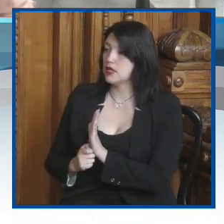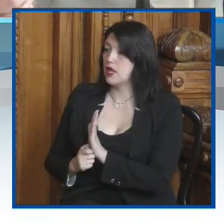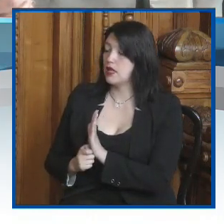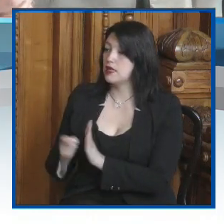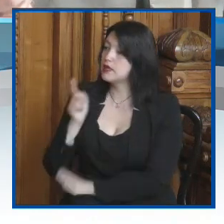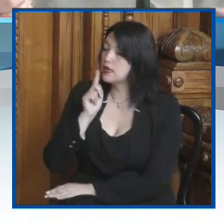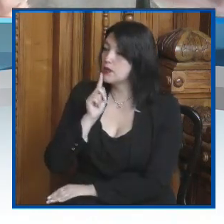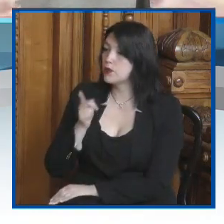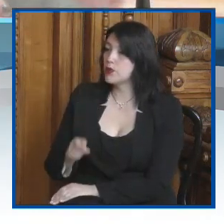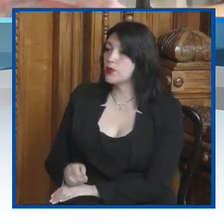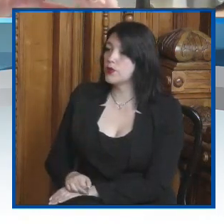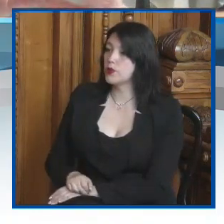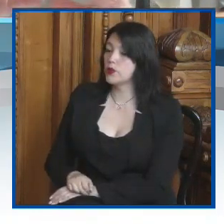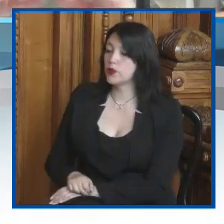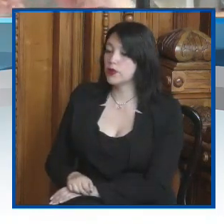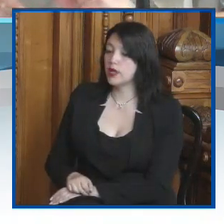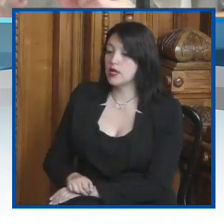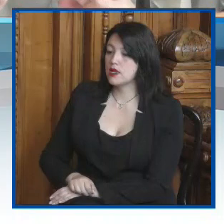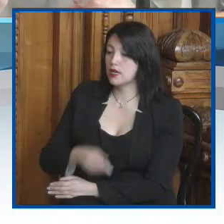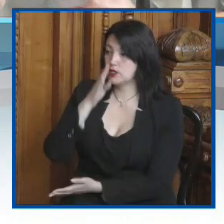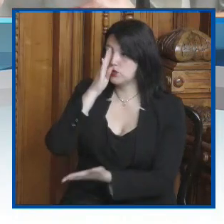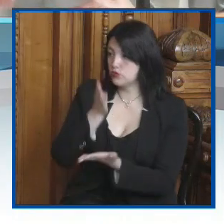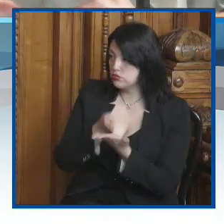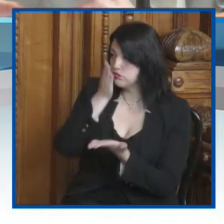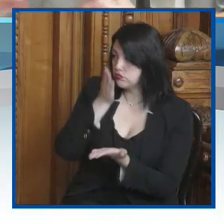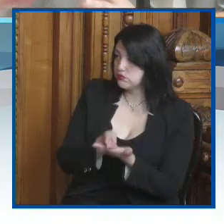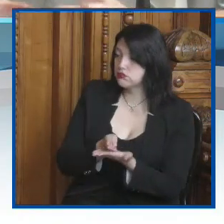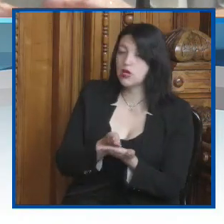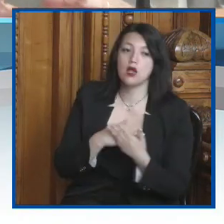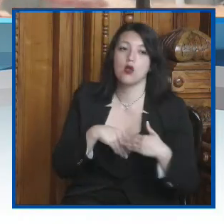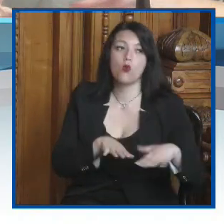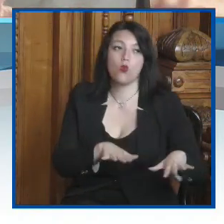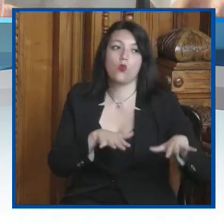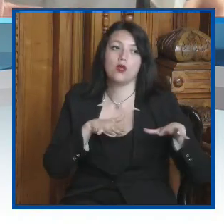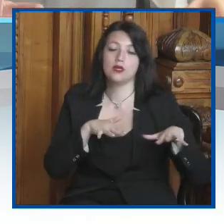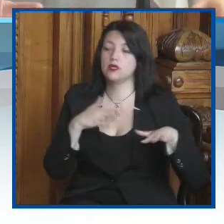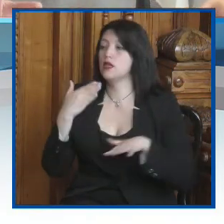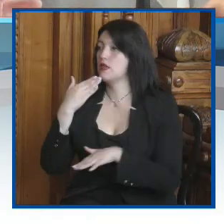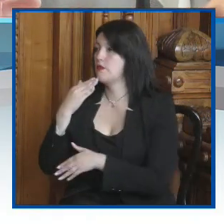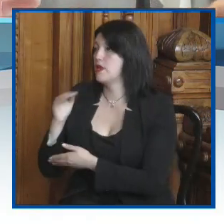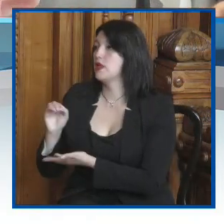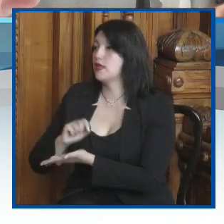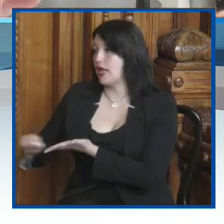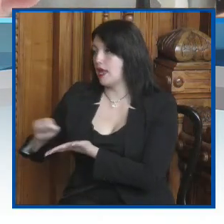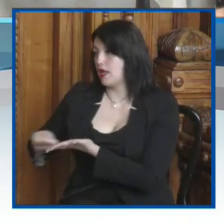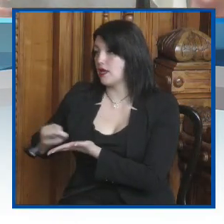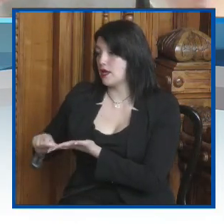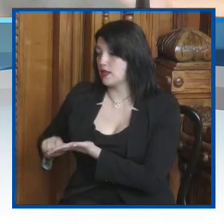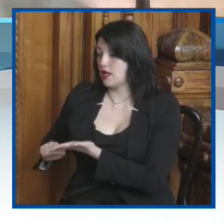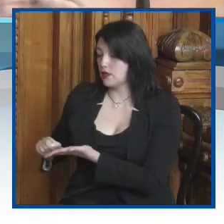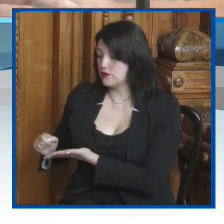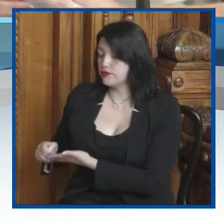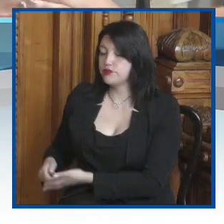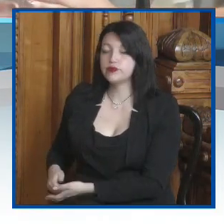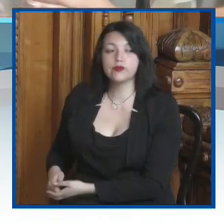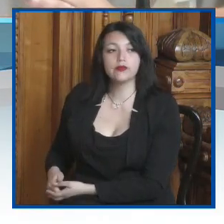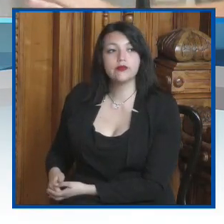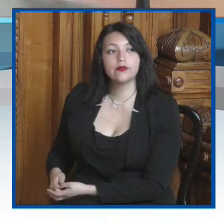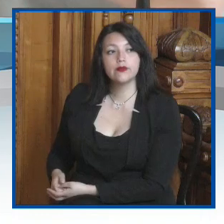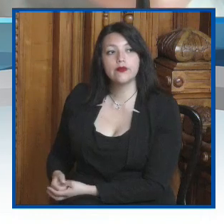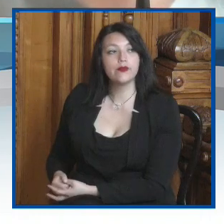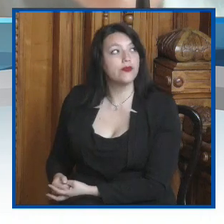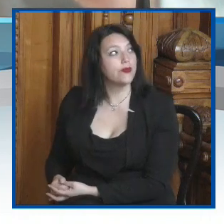tenemos gran parte de resolución en audiencias, también tenemos una parte escrita. Y esto los motivó a